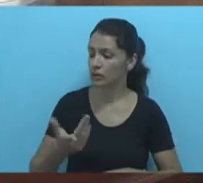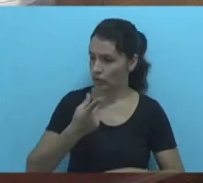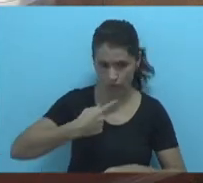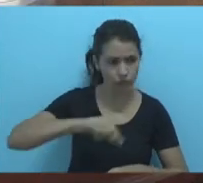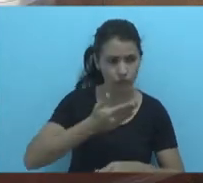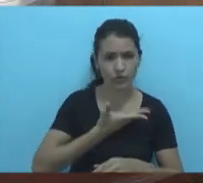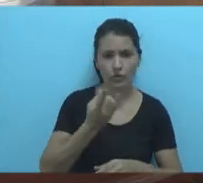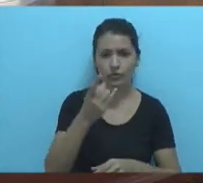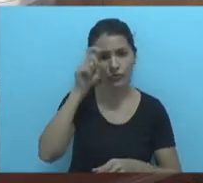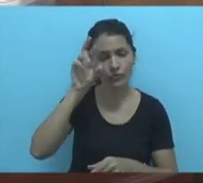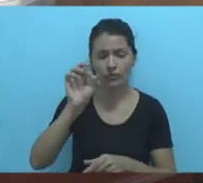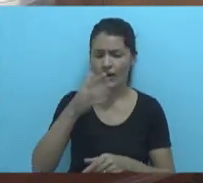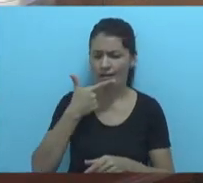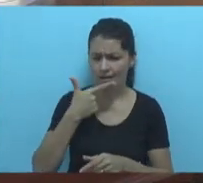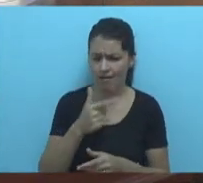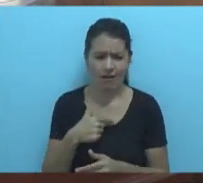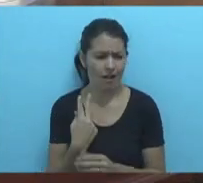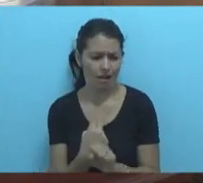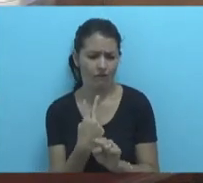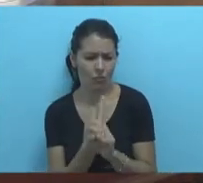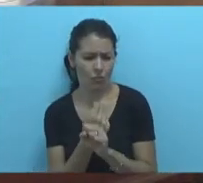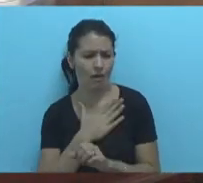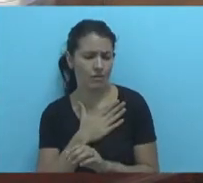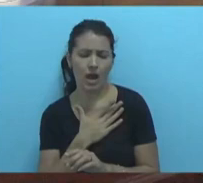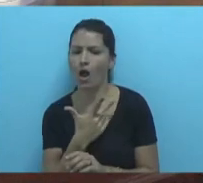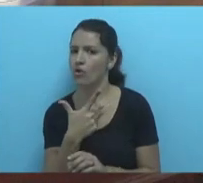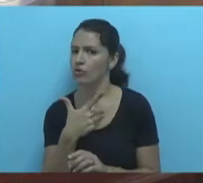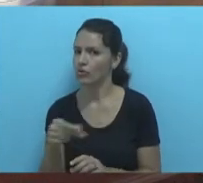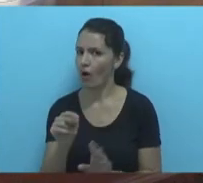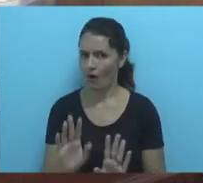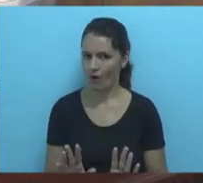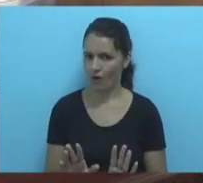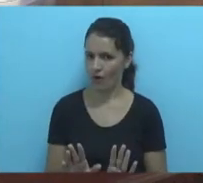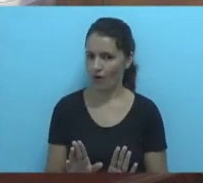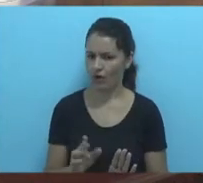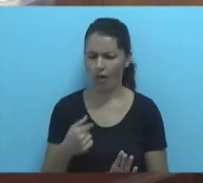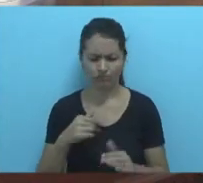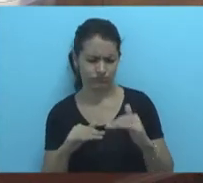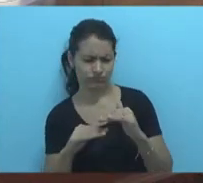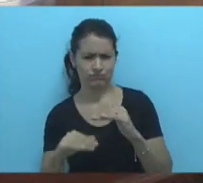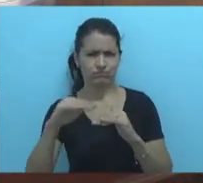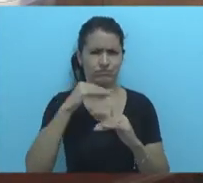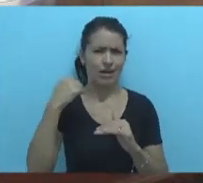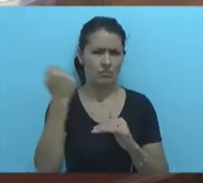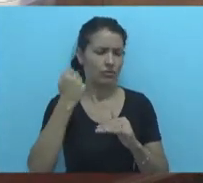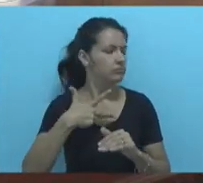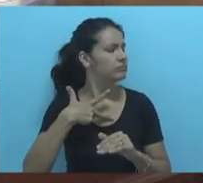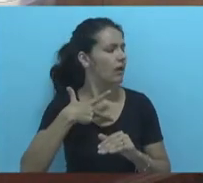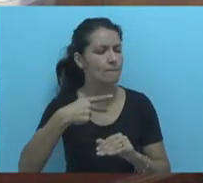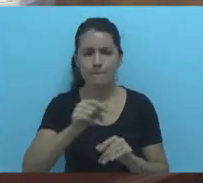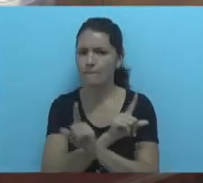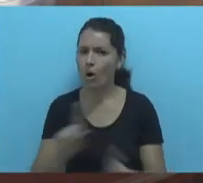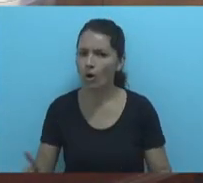prerrogativa, no pueden ser nuestras bancas, no pueden significar que somos distintos al resto de la ciudadanía que nos